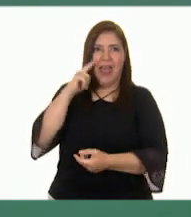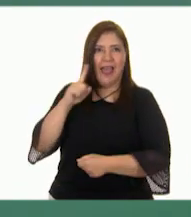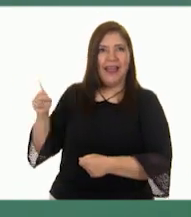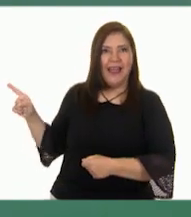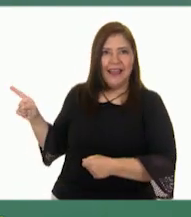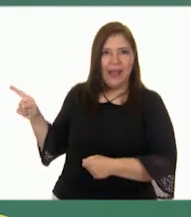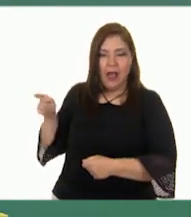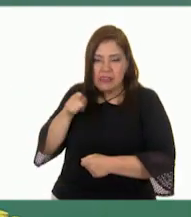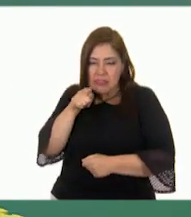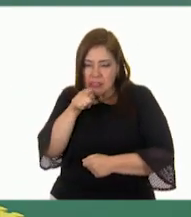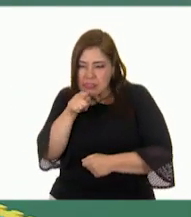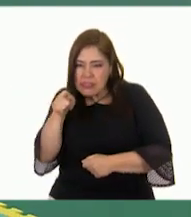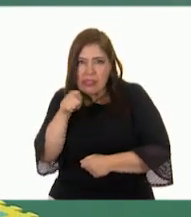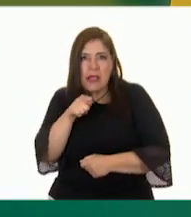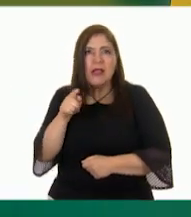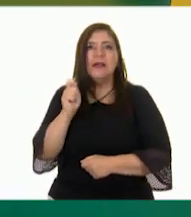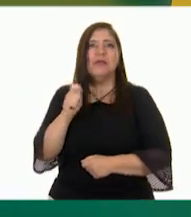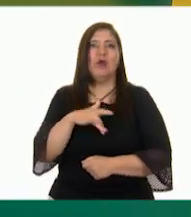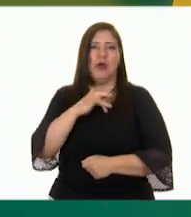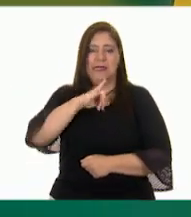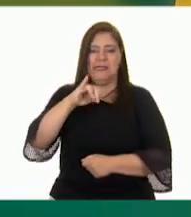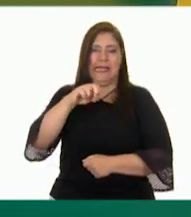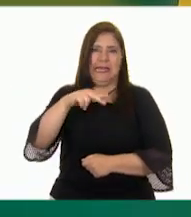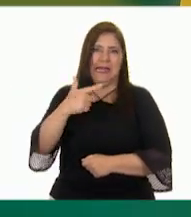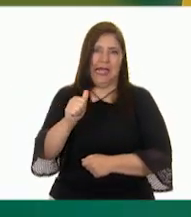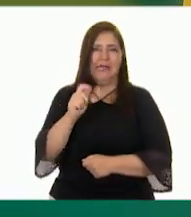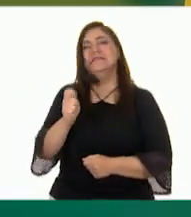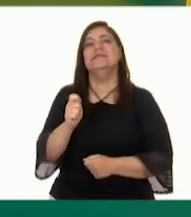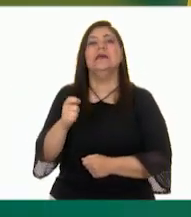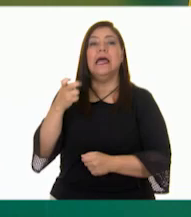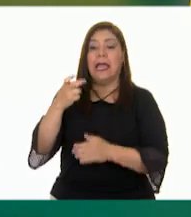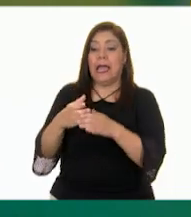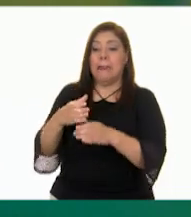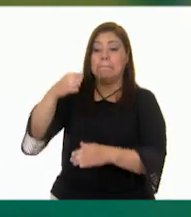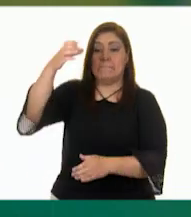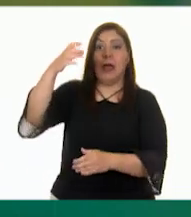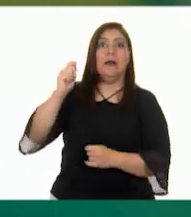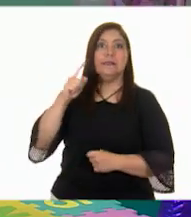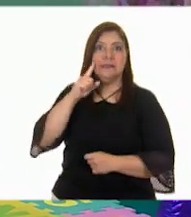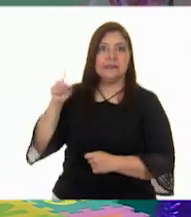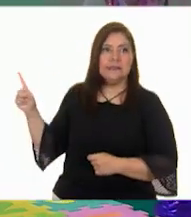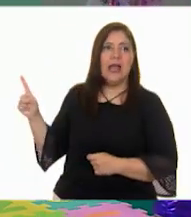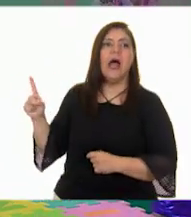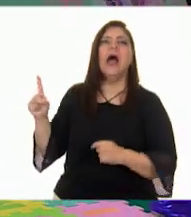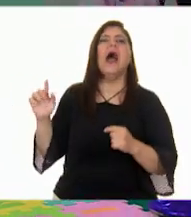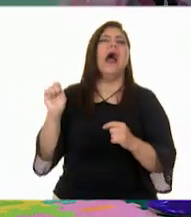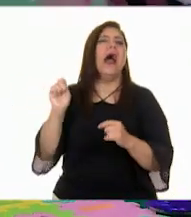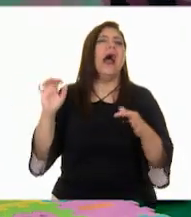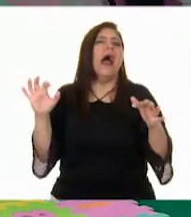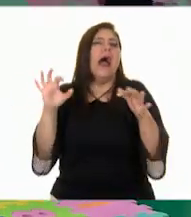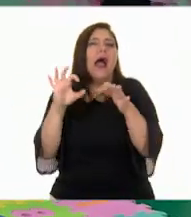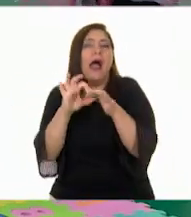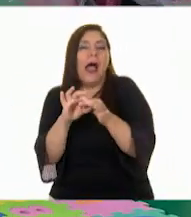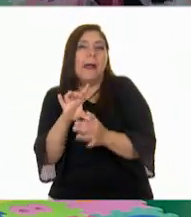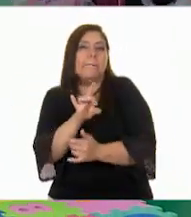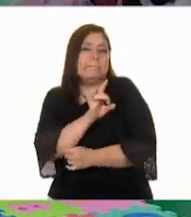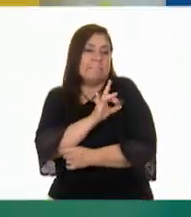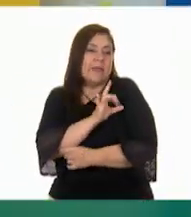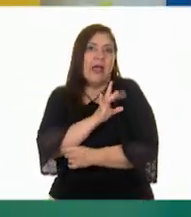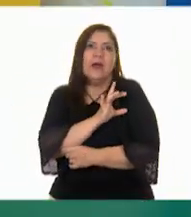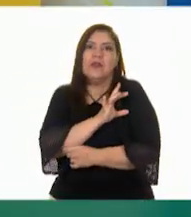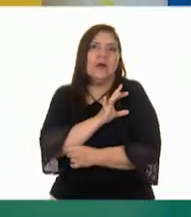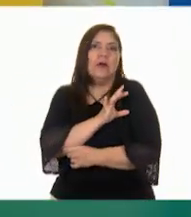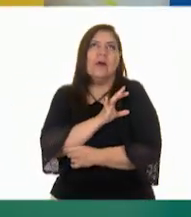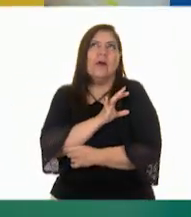¿Qué les parece? Esta torre va a representar el día de hoy el miedo que le tuve a las